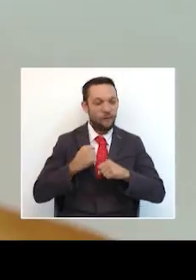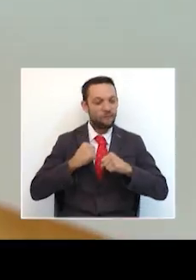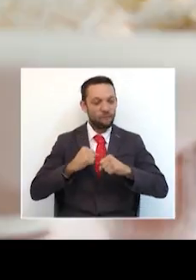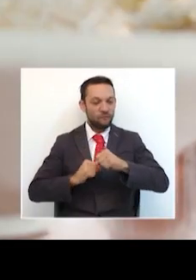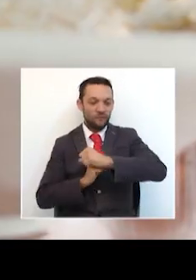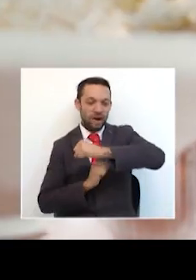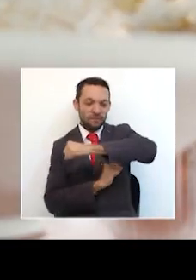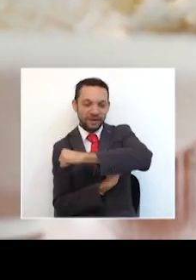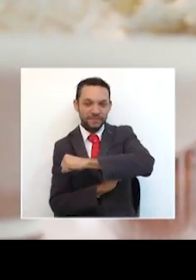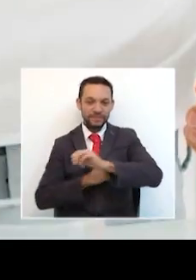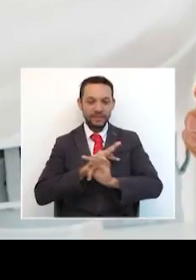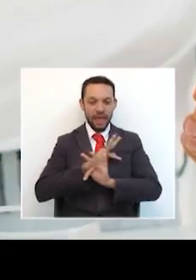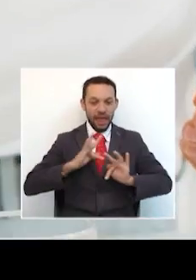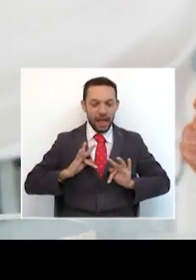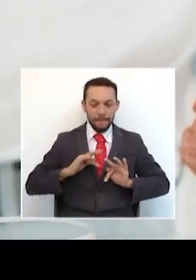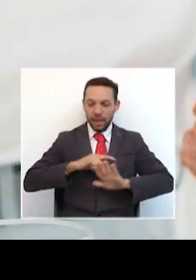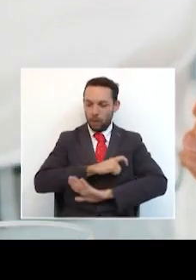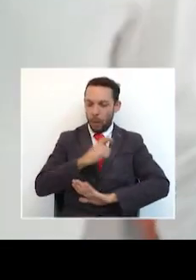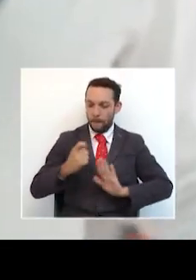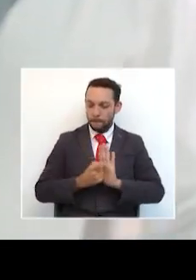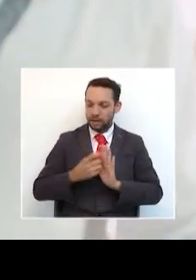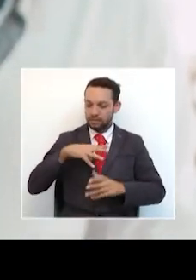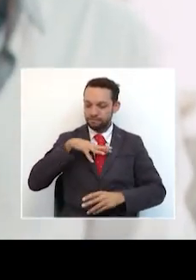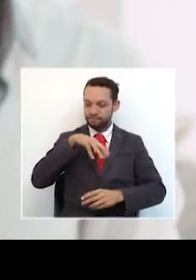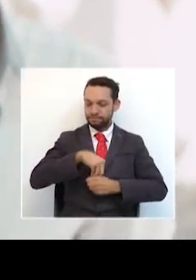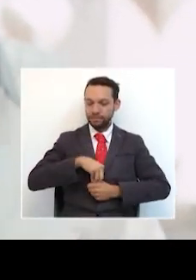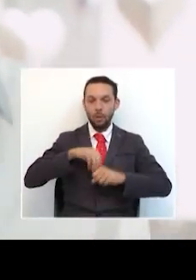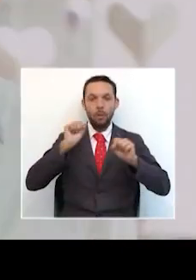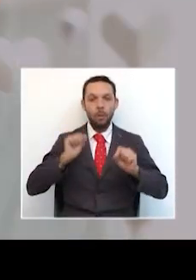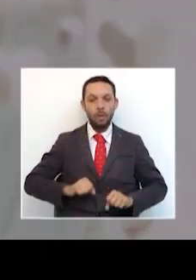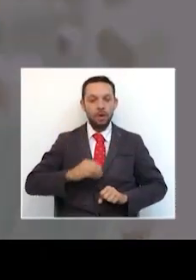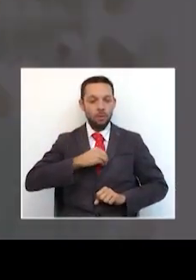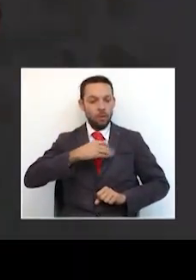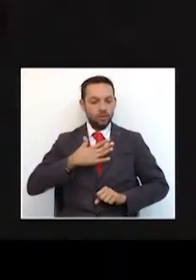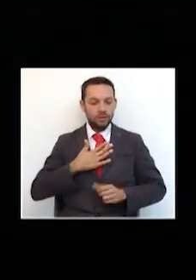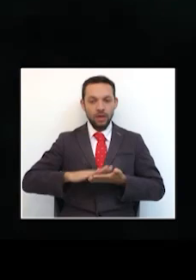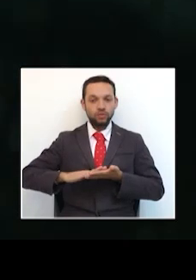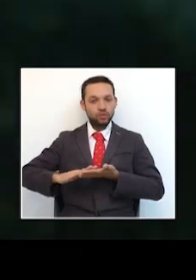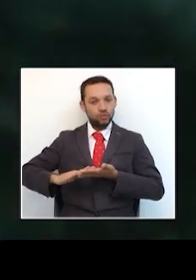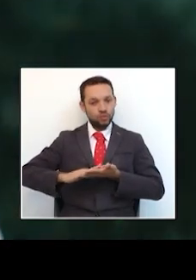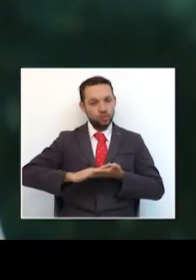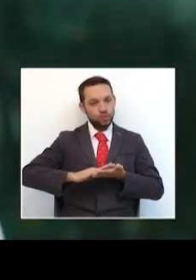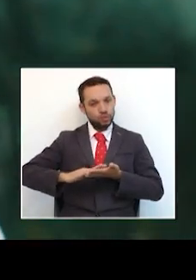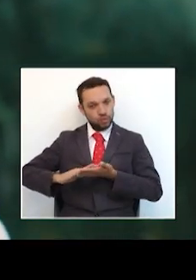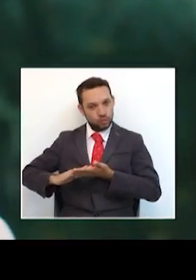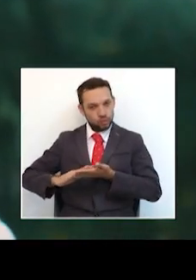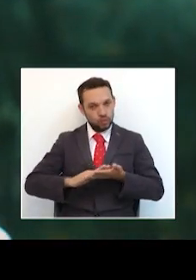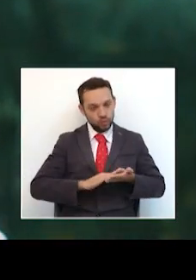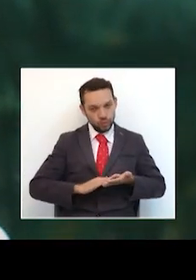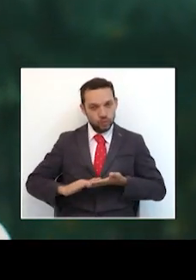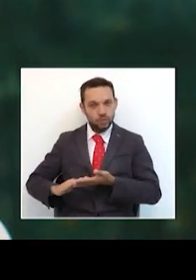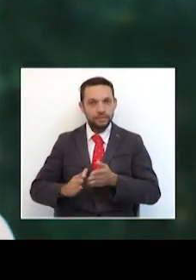propiedades terapéuticas nutricionales que en conjunto permiten buscar la salud.